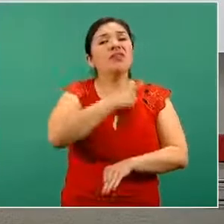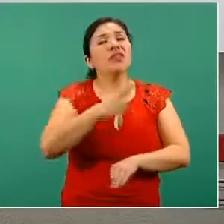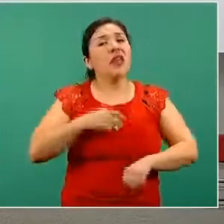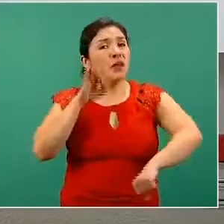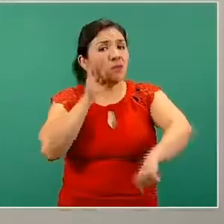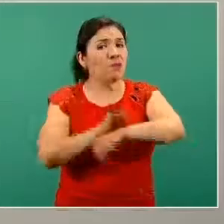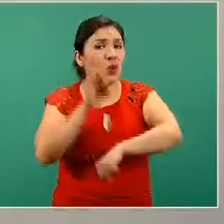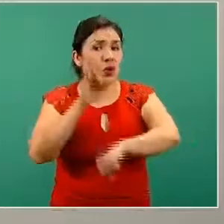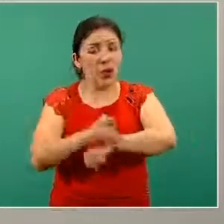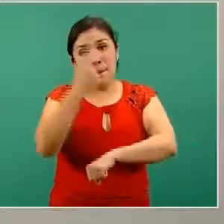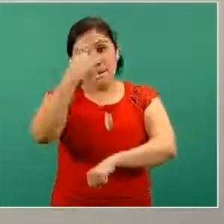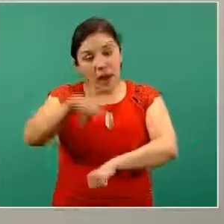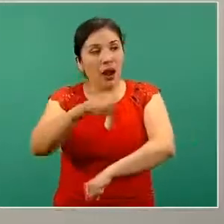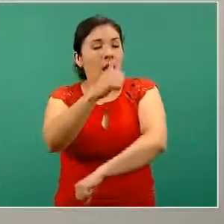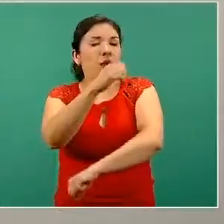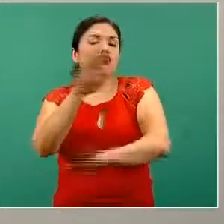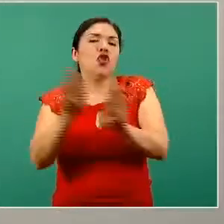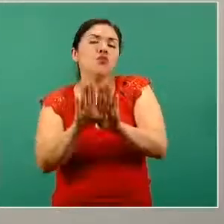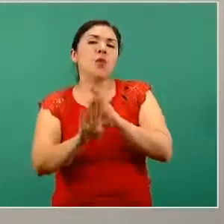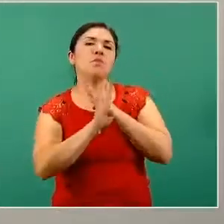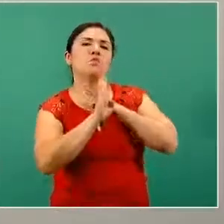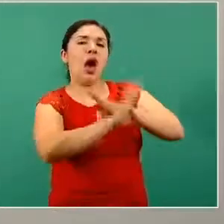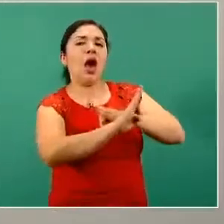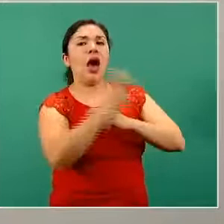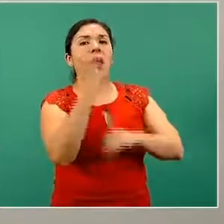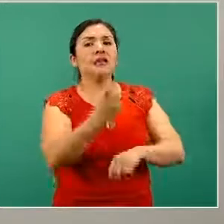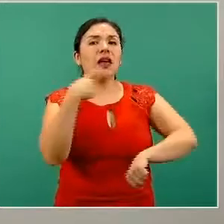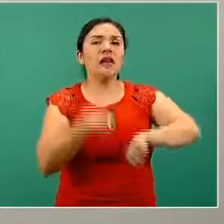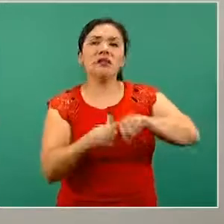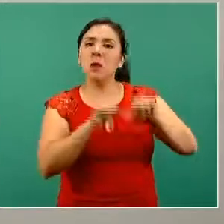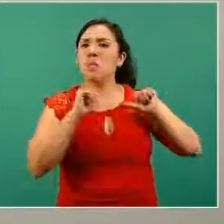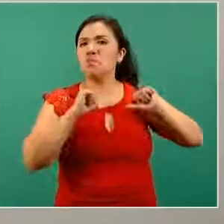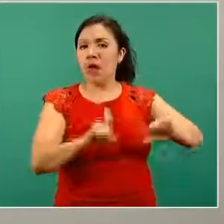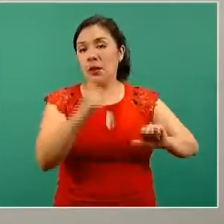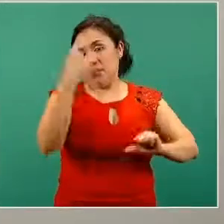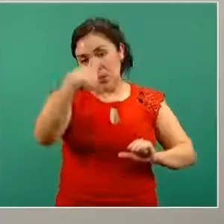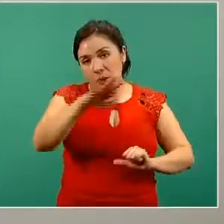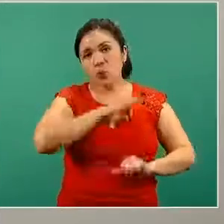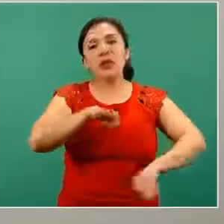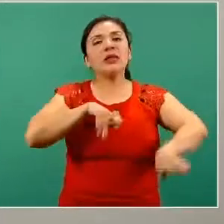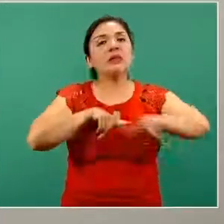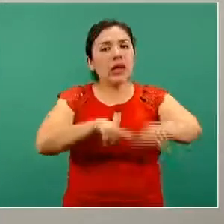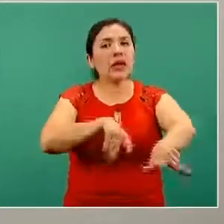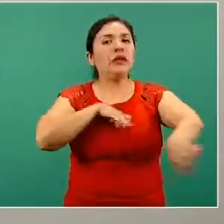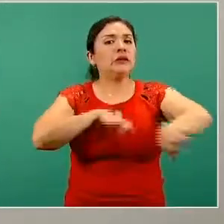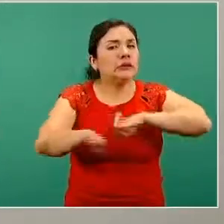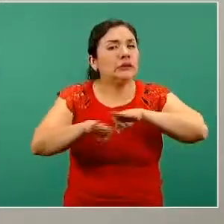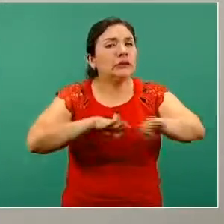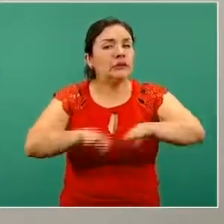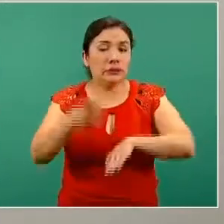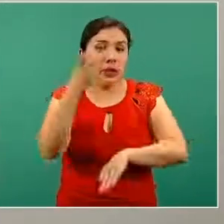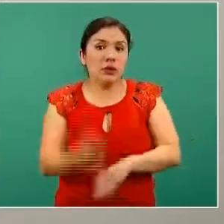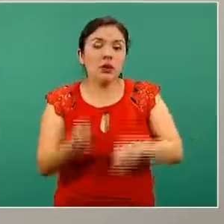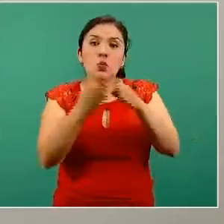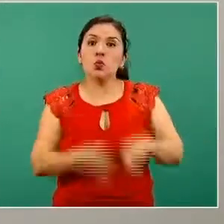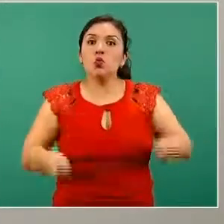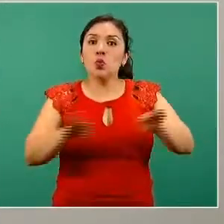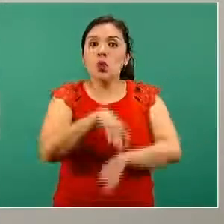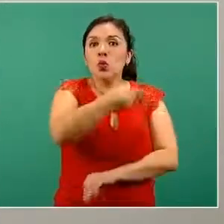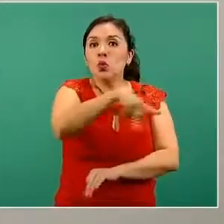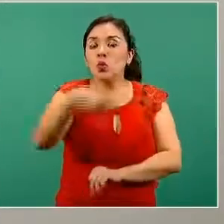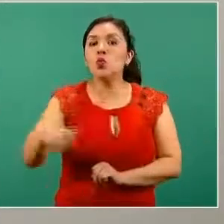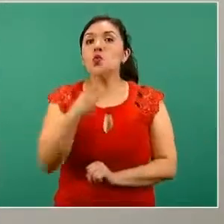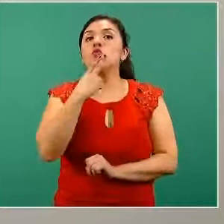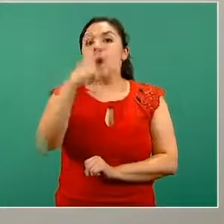protegidos, que ellos estén inmunizados contra esta enfermedad para que puedan seguir desarrollando su tan importante labor